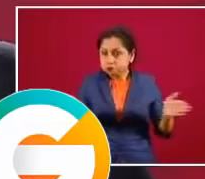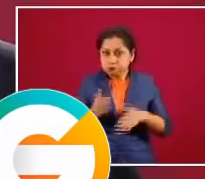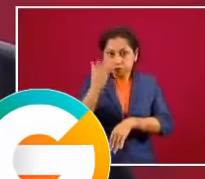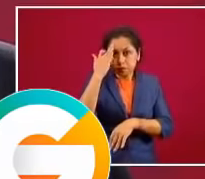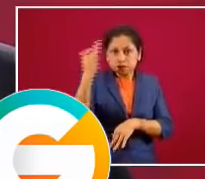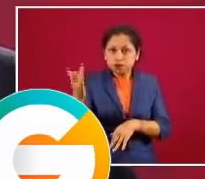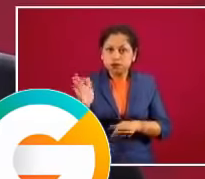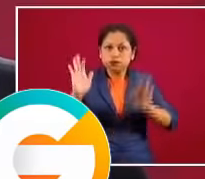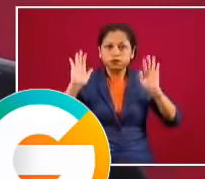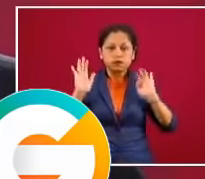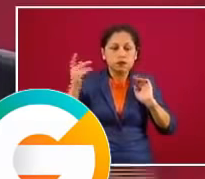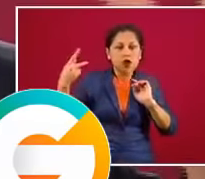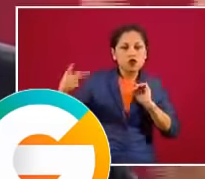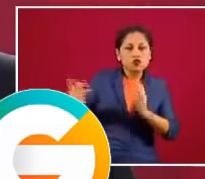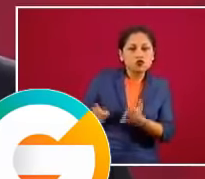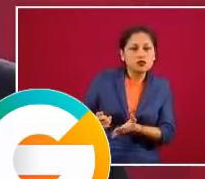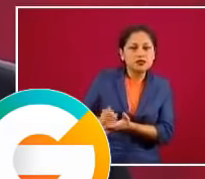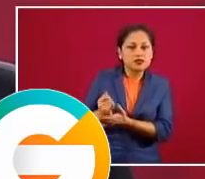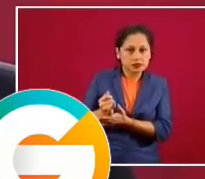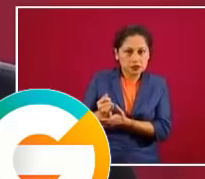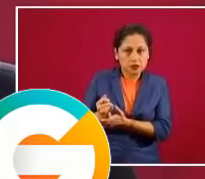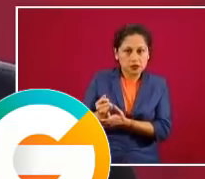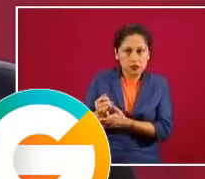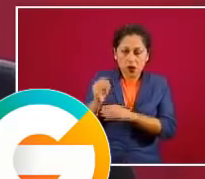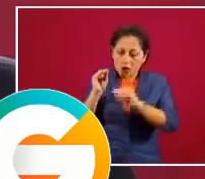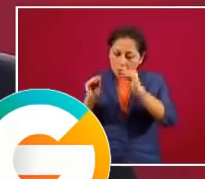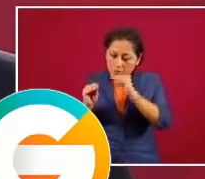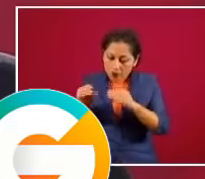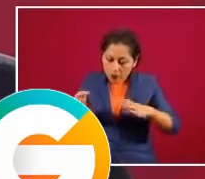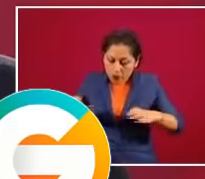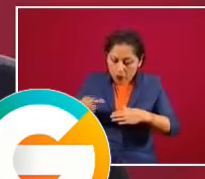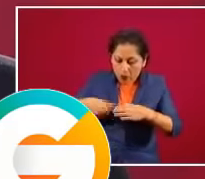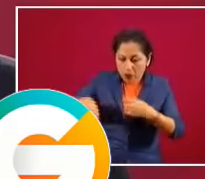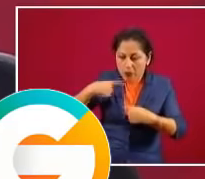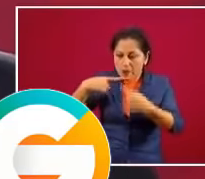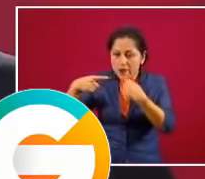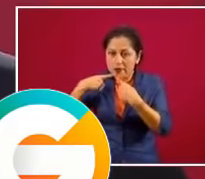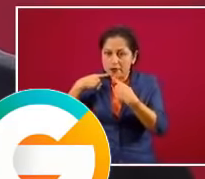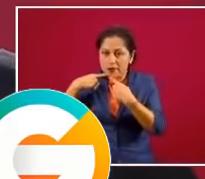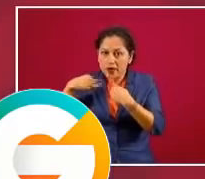se amplían las clases. Eso el lunes,